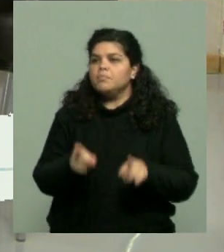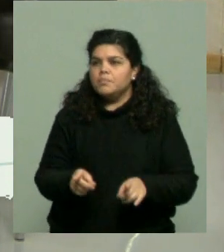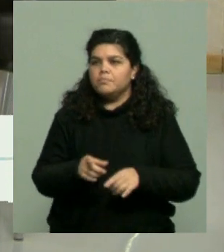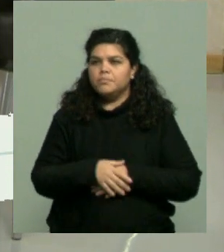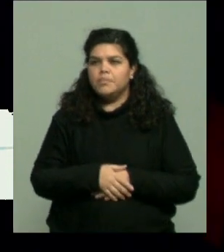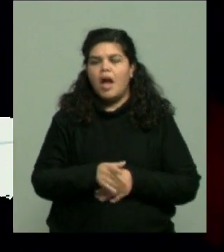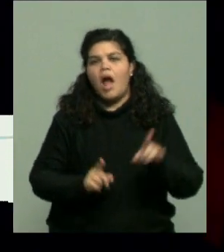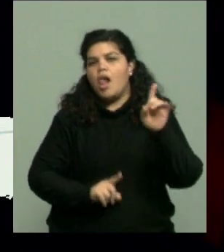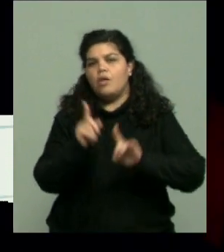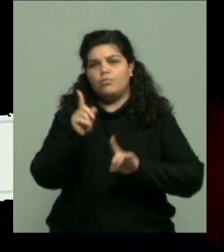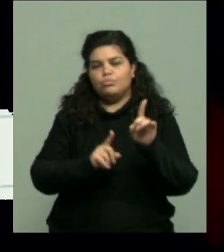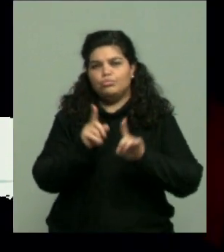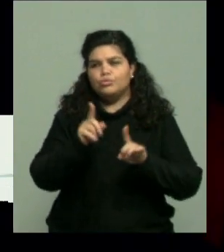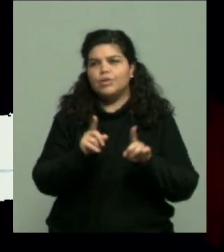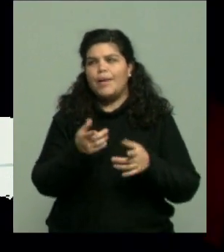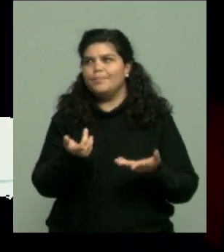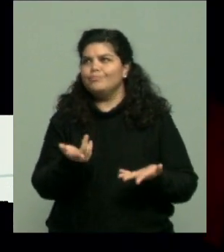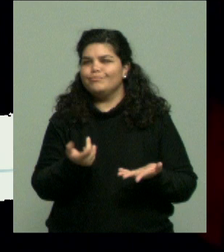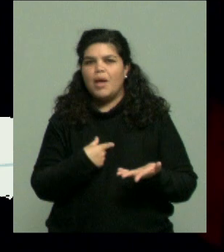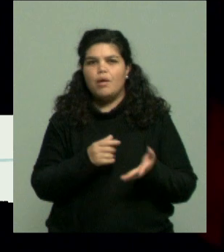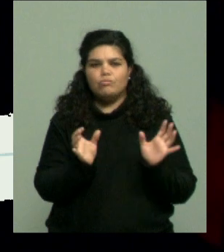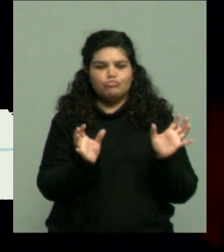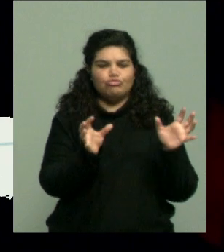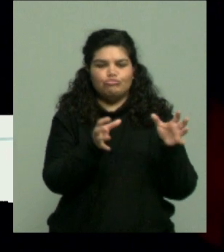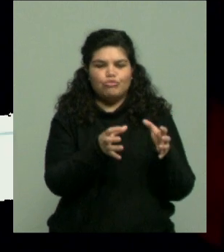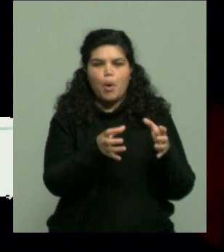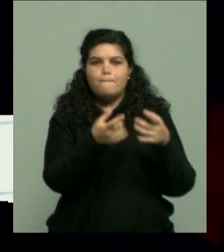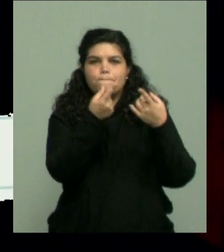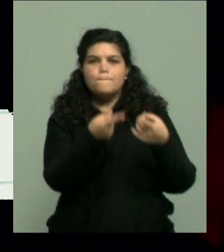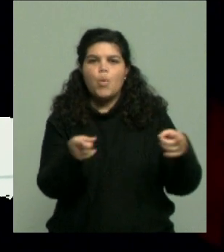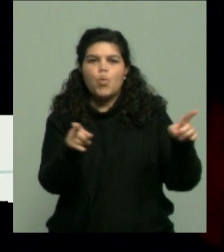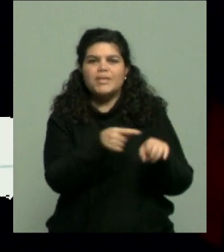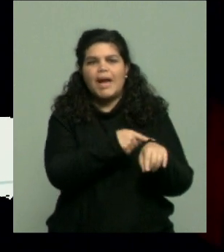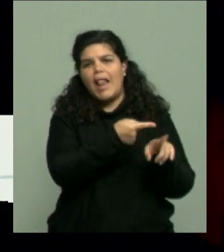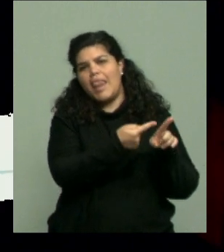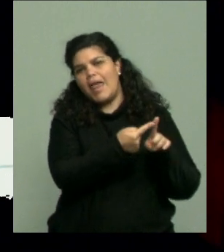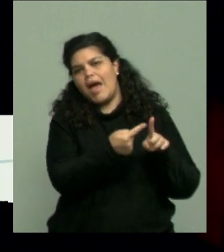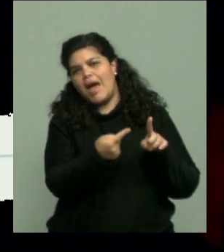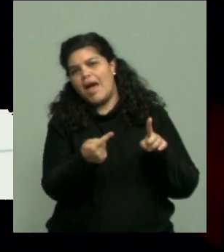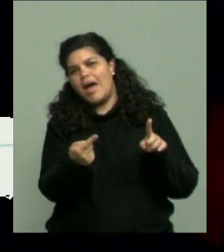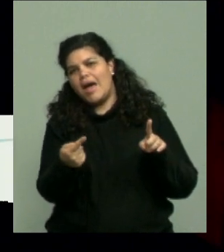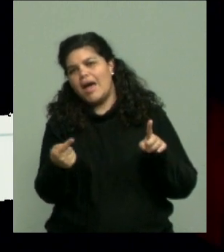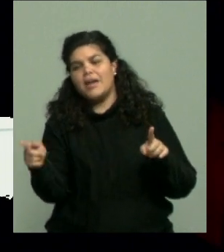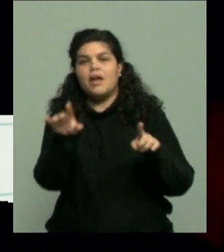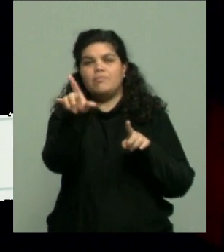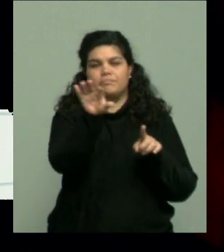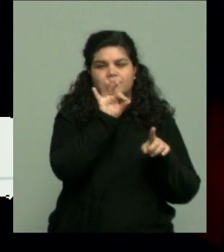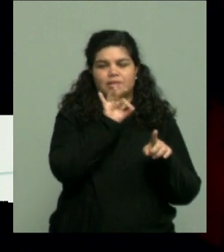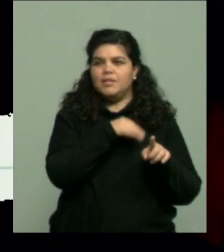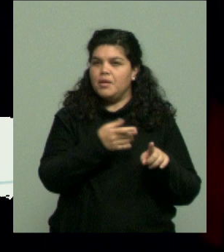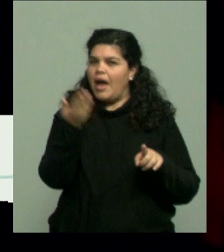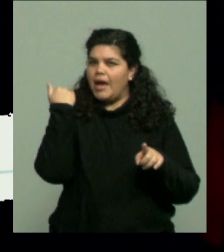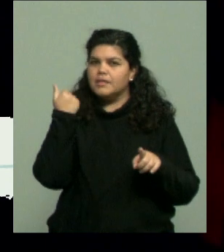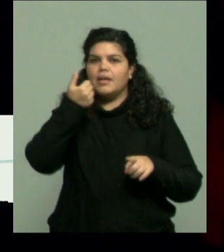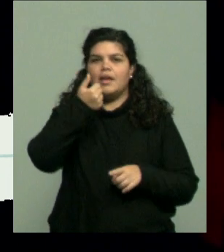quizás obras, porque son piezas musicales de larga duración. Tenemos, bueno, lo que sonó al principio se llama